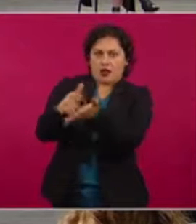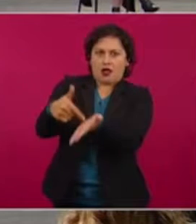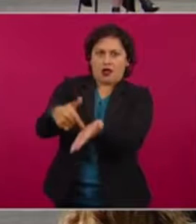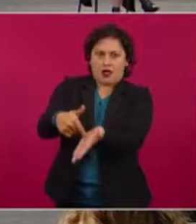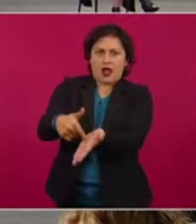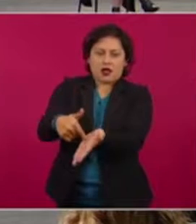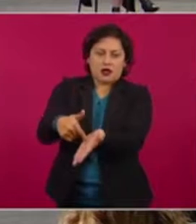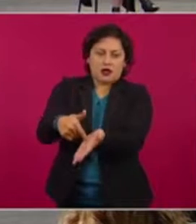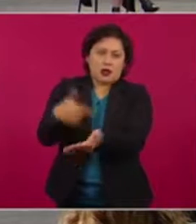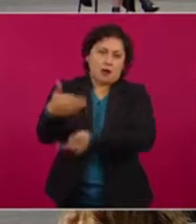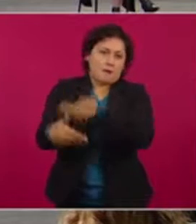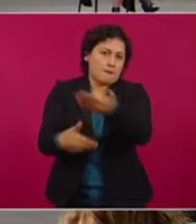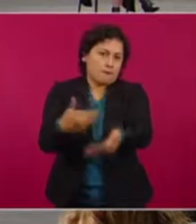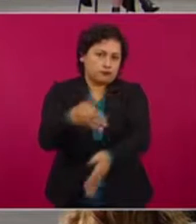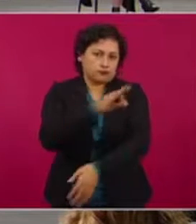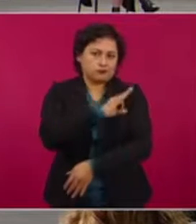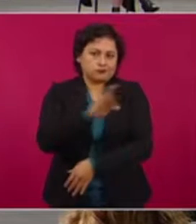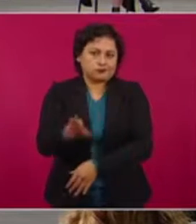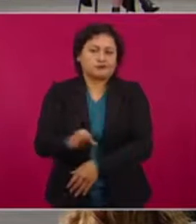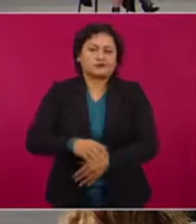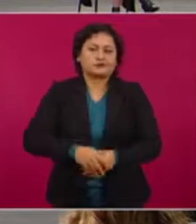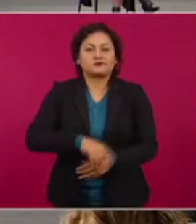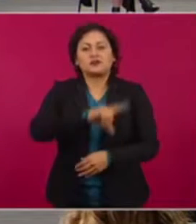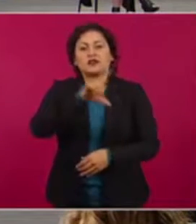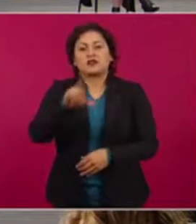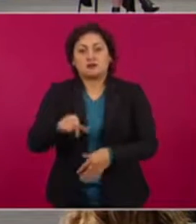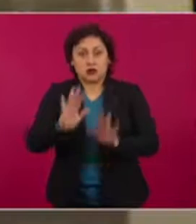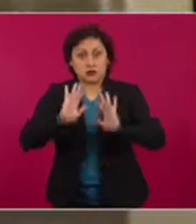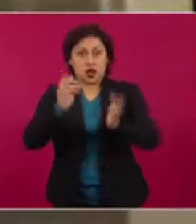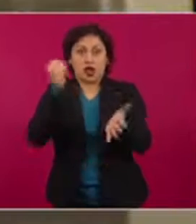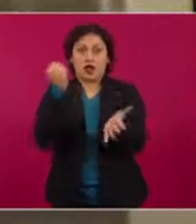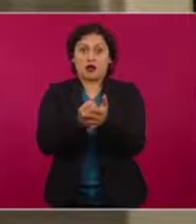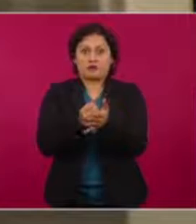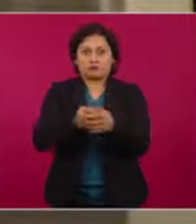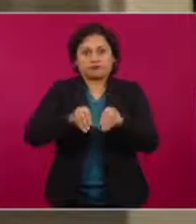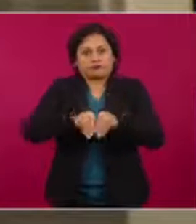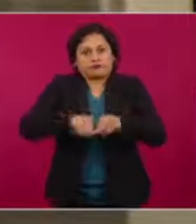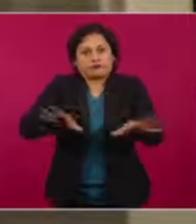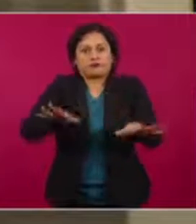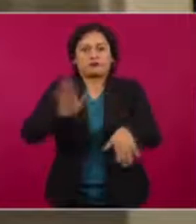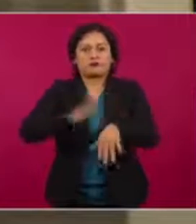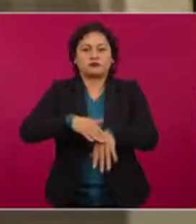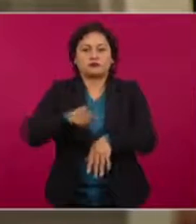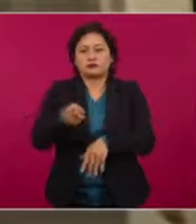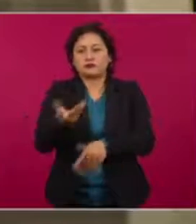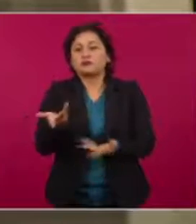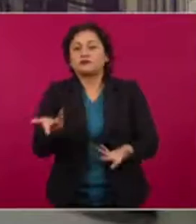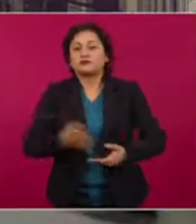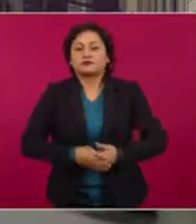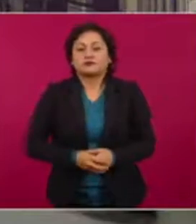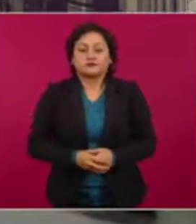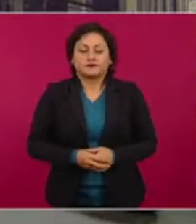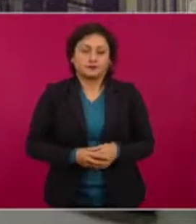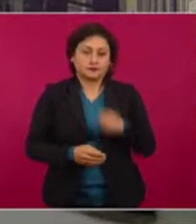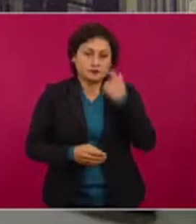pues cuando salga pues se pueda impulsar y aceptar. Sí, yo te